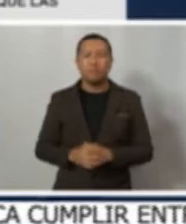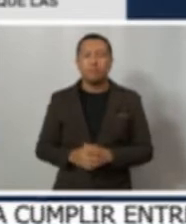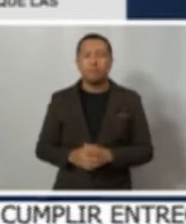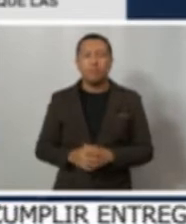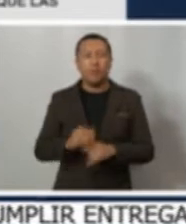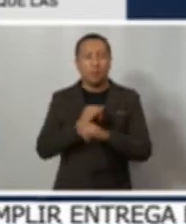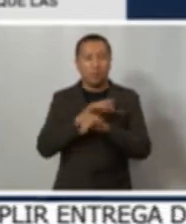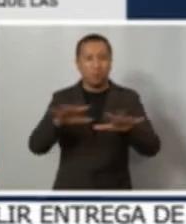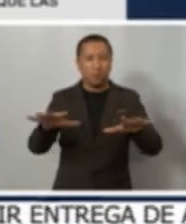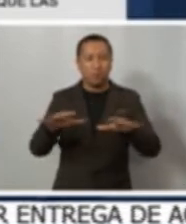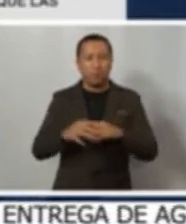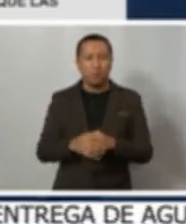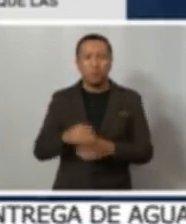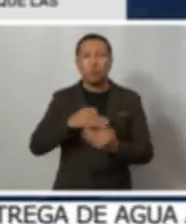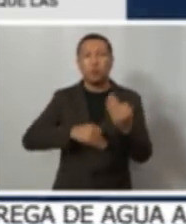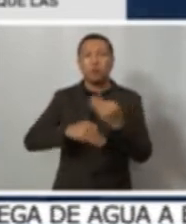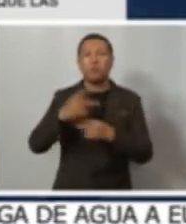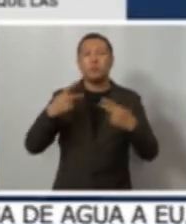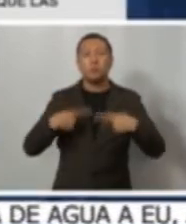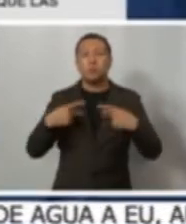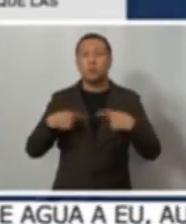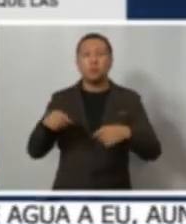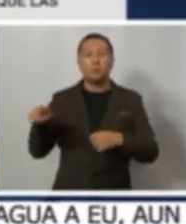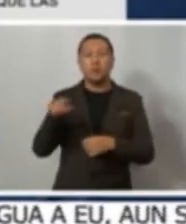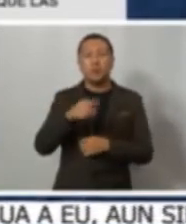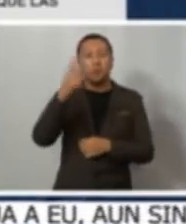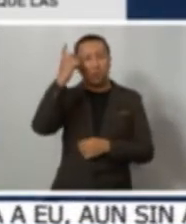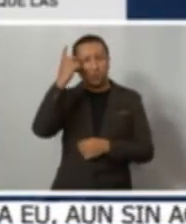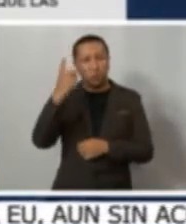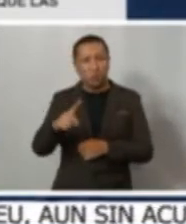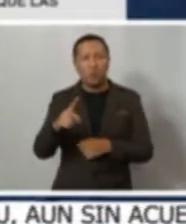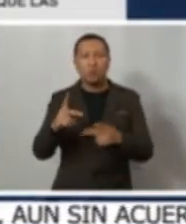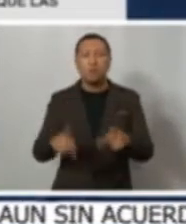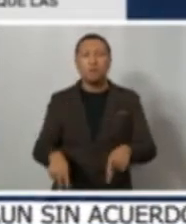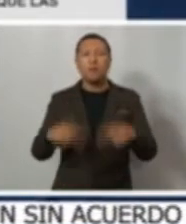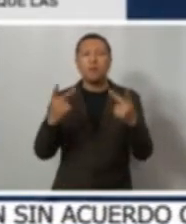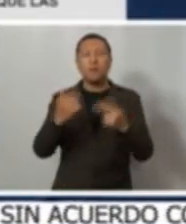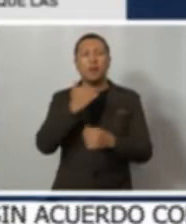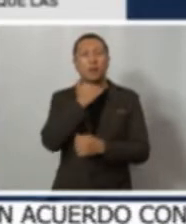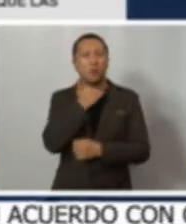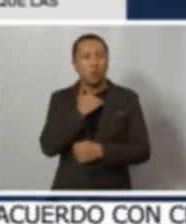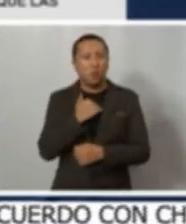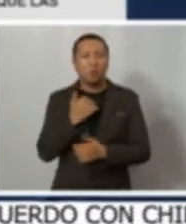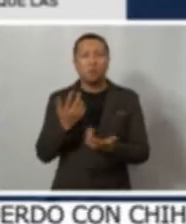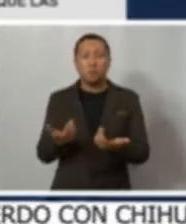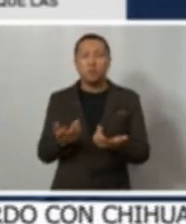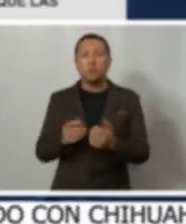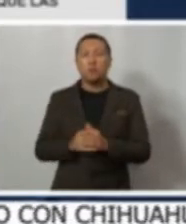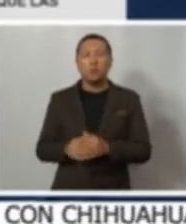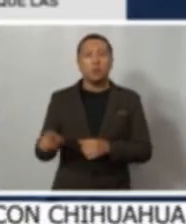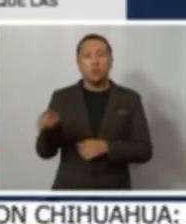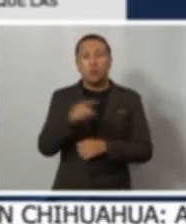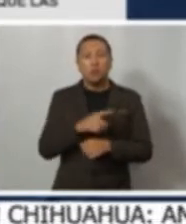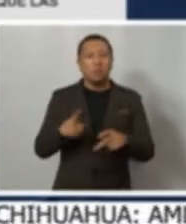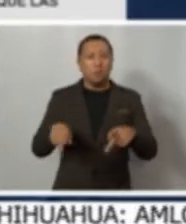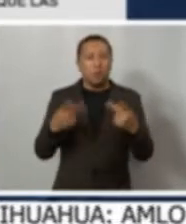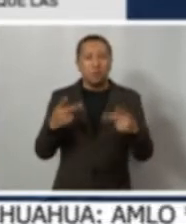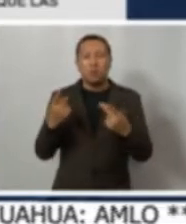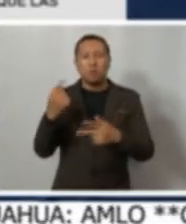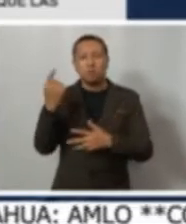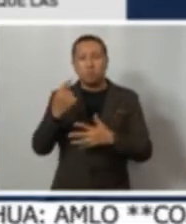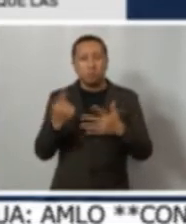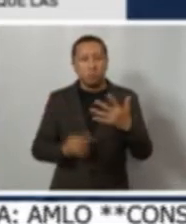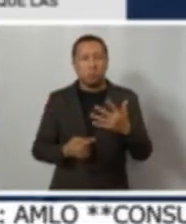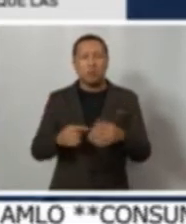los propietarios y o responsables de establecimientos donde se expendan bebidas alcohólicas en cualquiera de sus giros ubicados en los